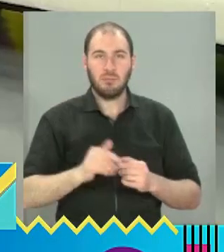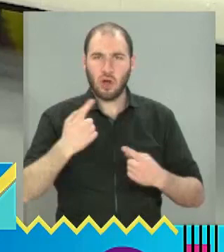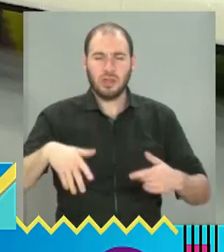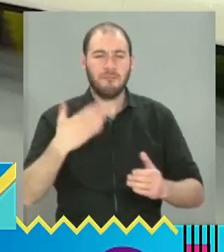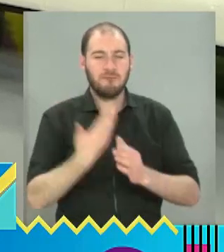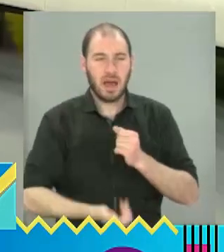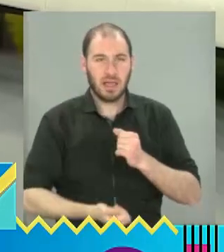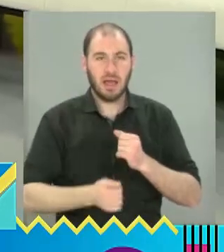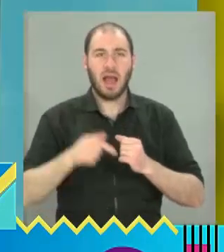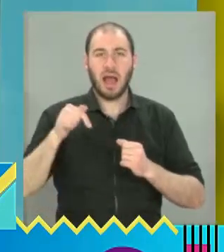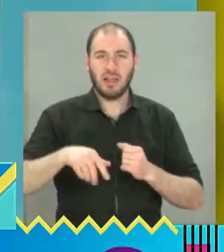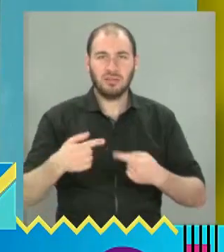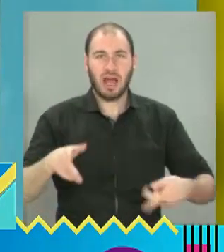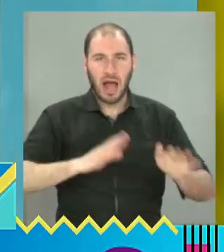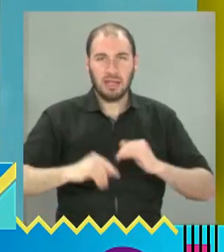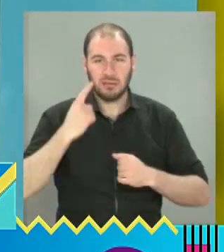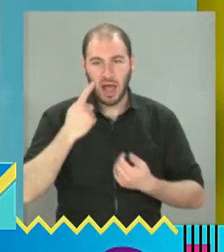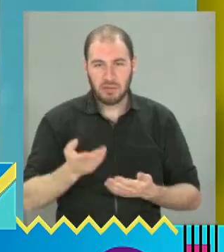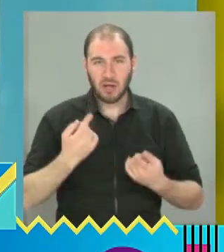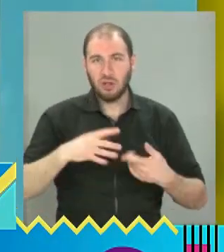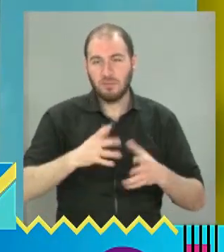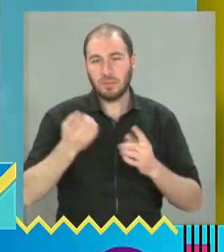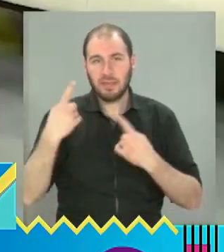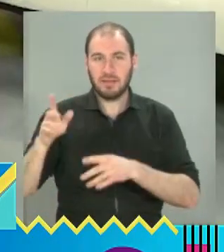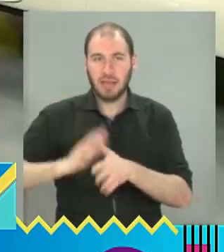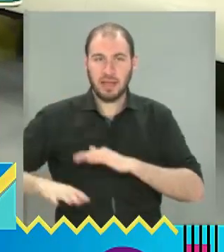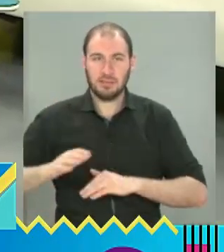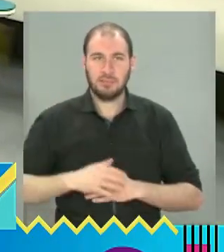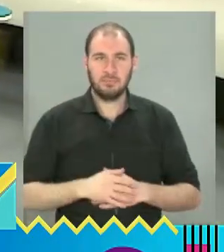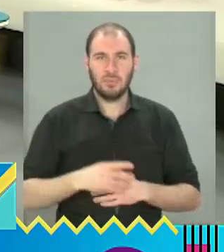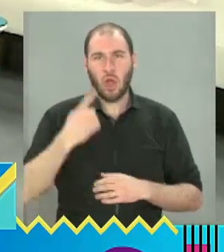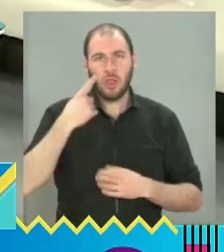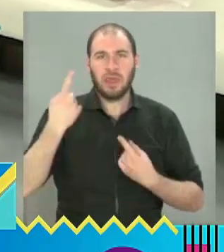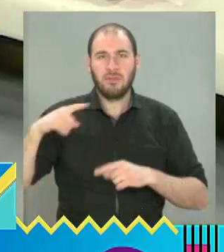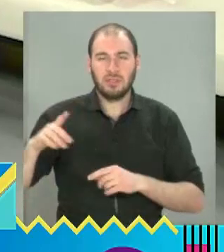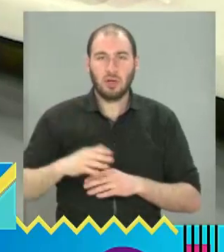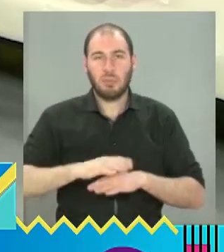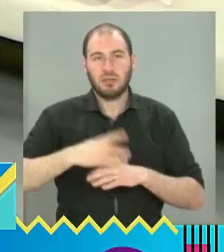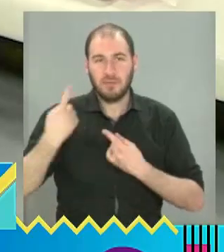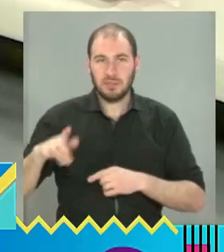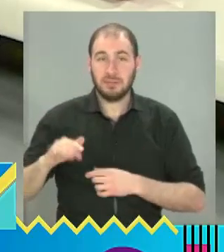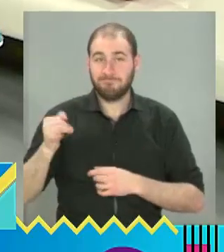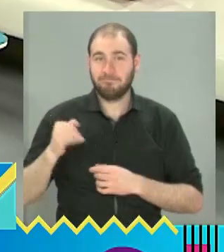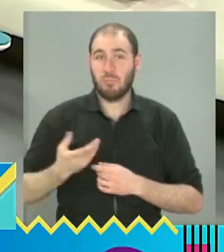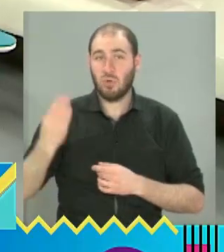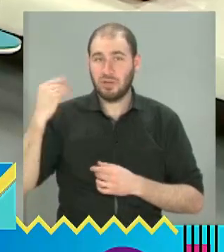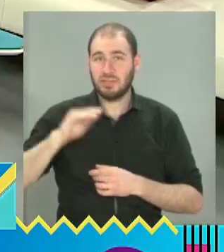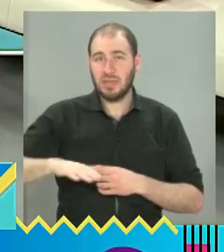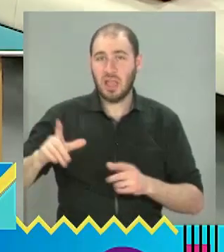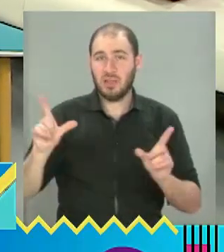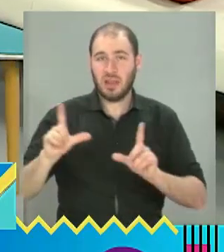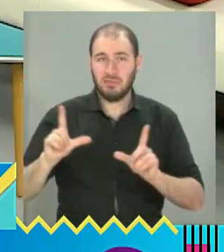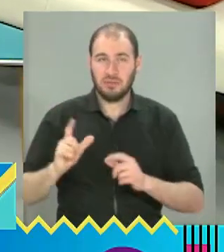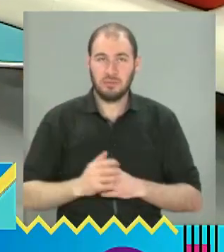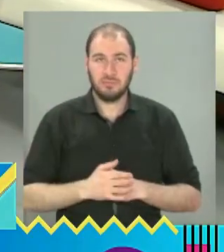falencia y el actuar en función de esto, es decir, bueno, hacerlo desde otro lado, ¿no? Desde otro conocimiento, desde otro compromiso. Sí, de hecho muchas veces los niños en la tele,